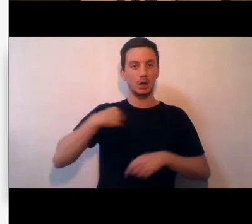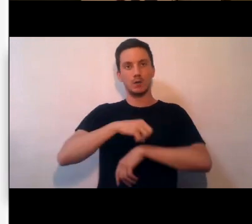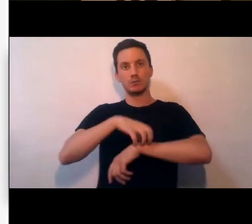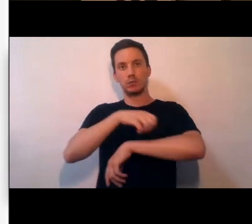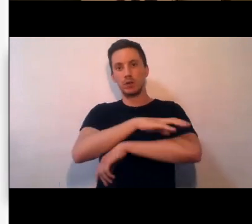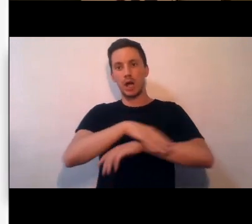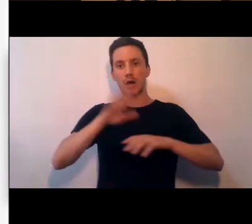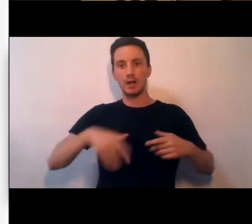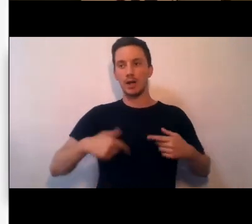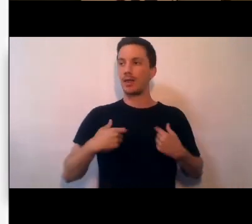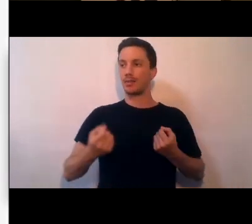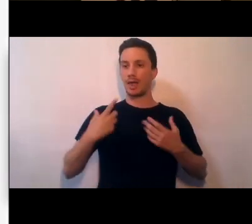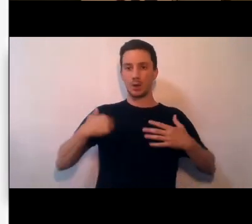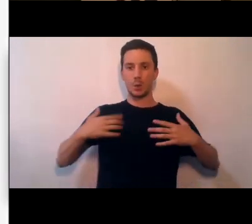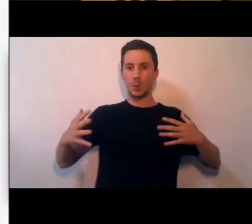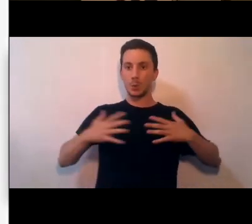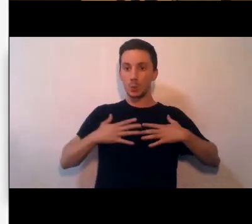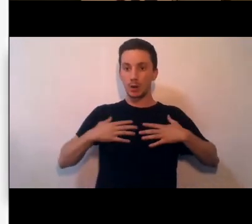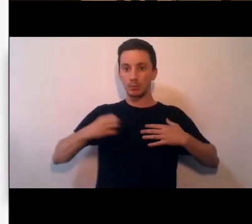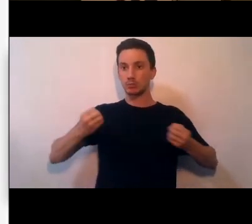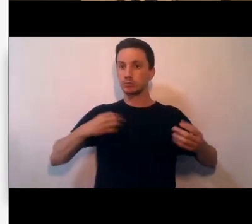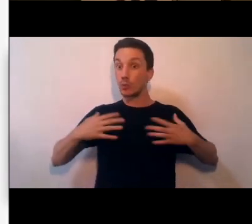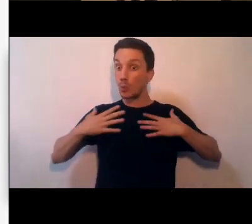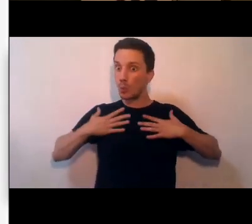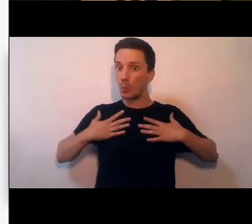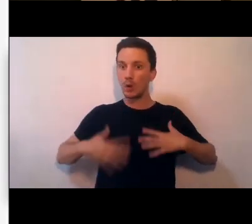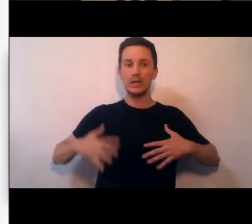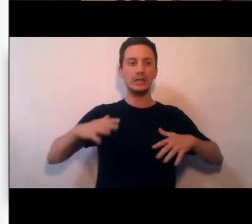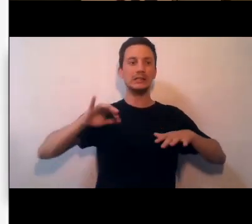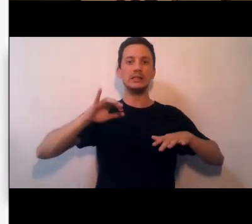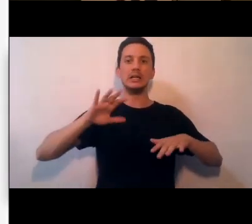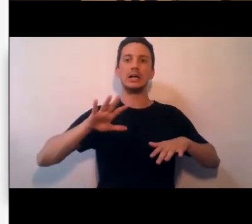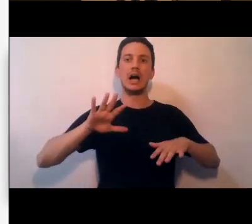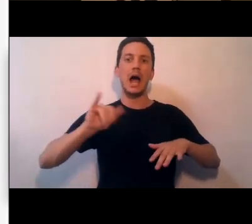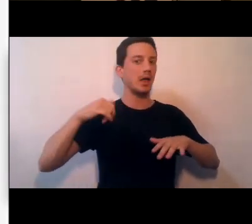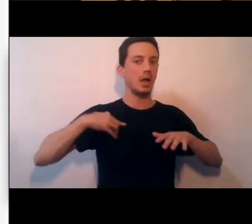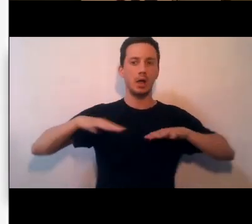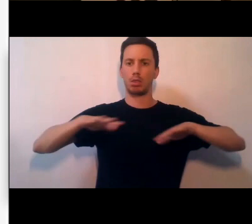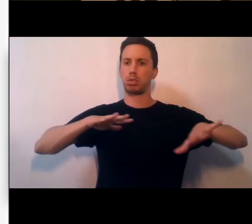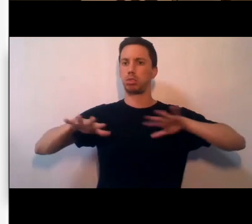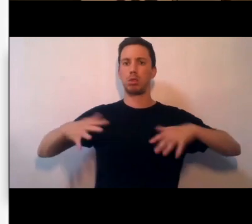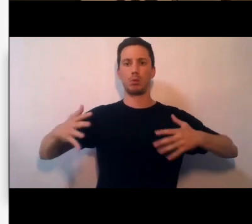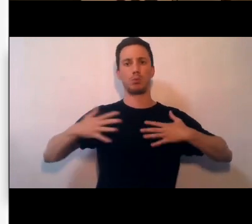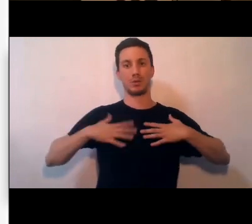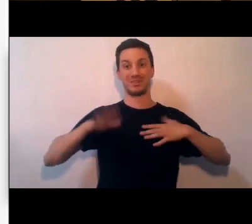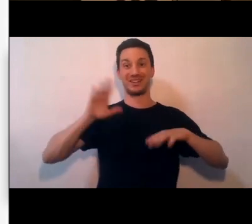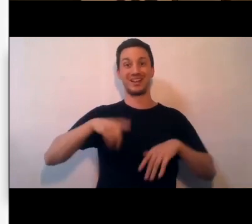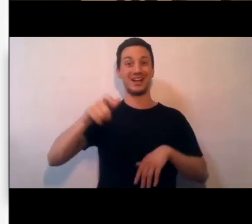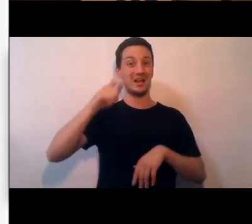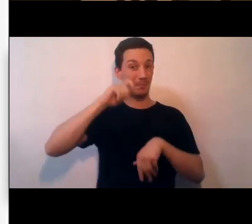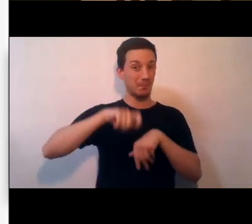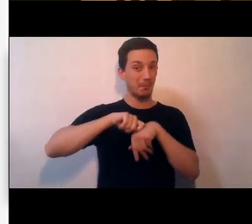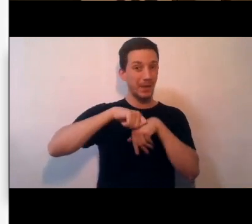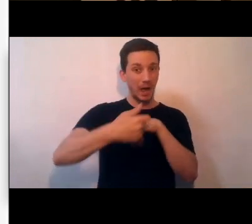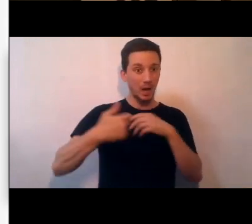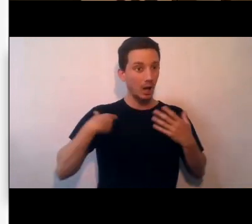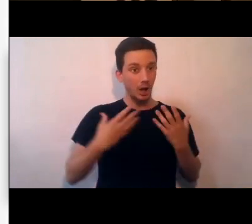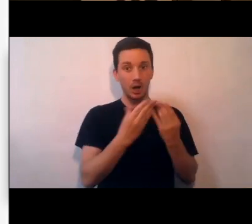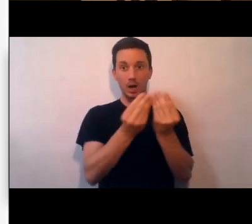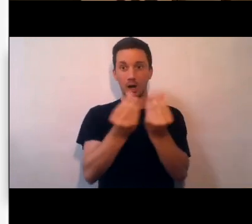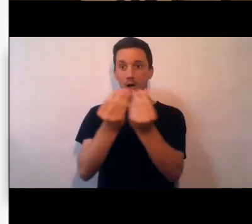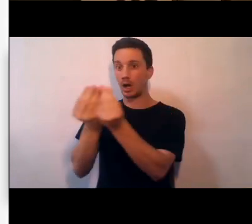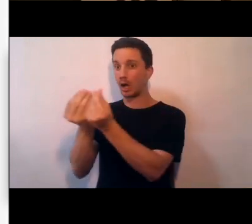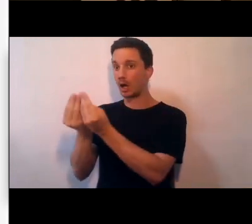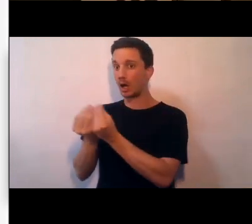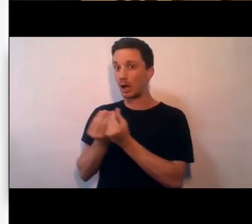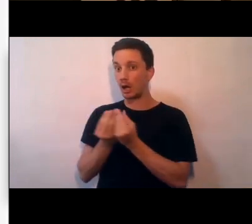en la piel hace que la cascada inflamatoria siempre esté activa y esto que decimos que poco a poco la dermatitis se va yendo puede hacer que esto no sea